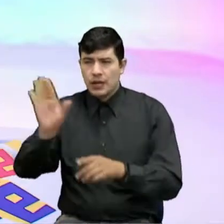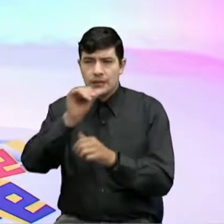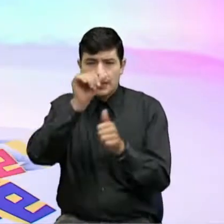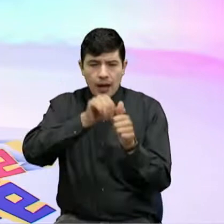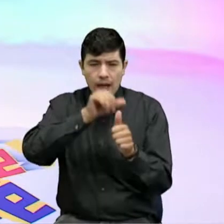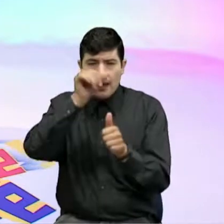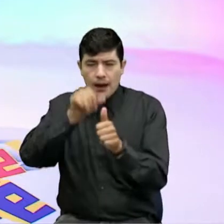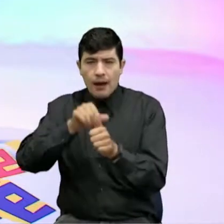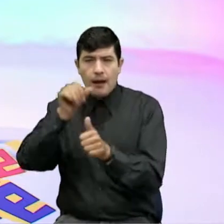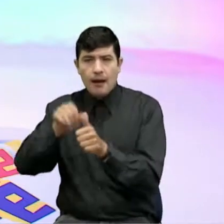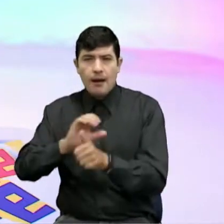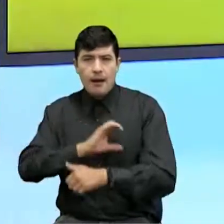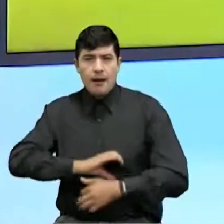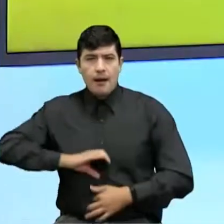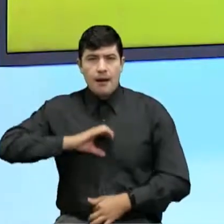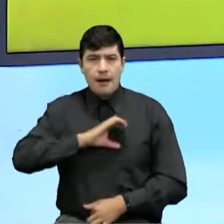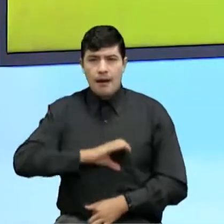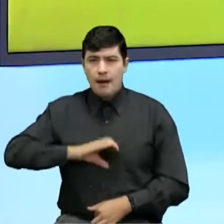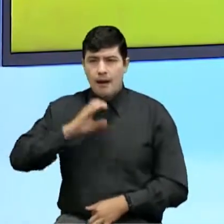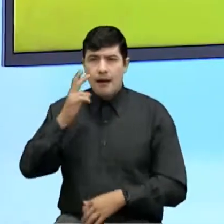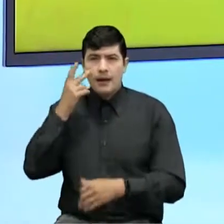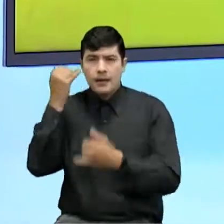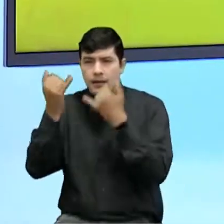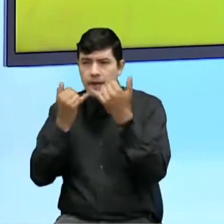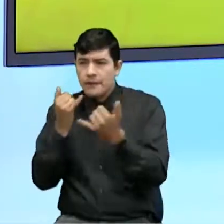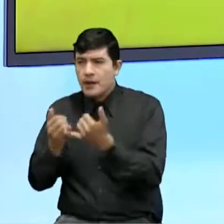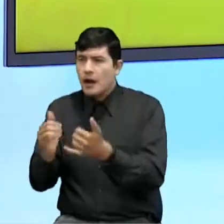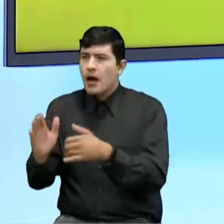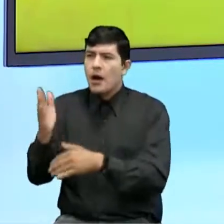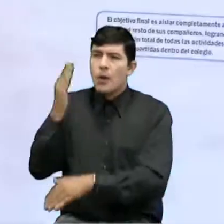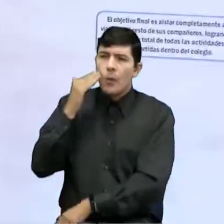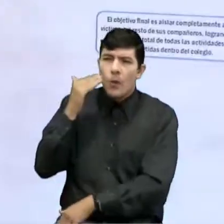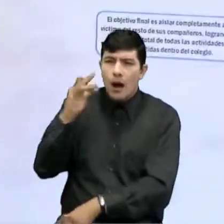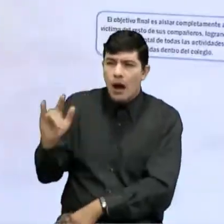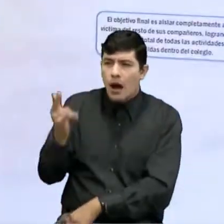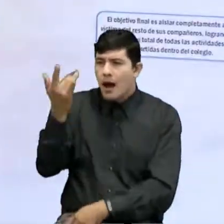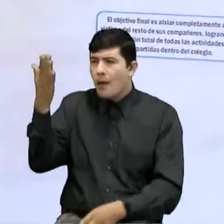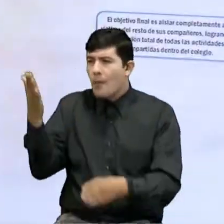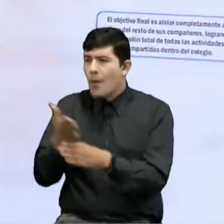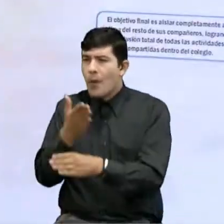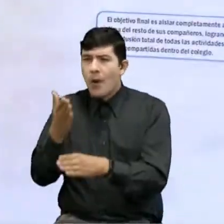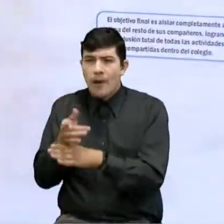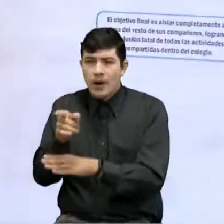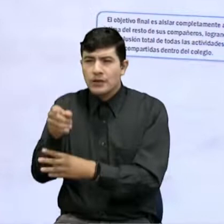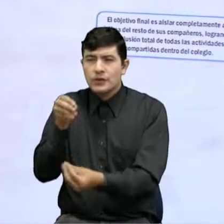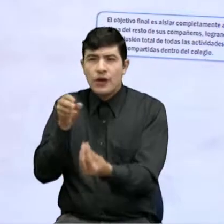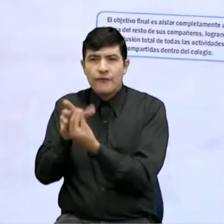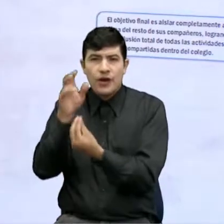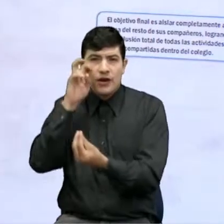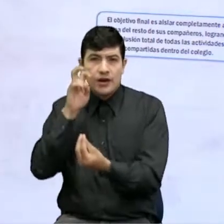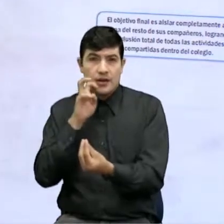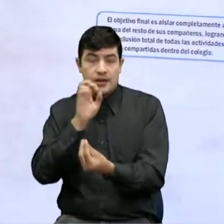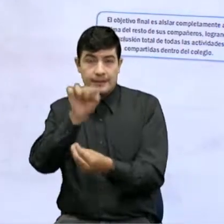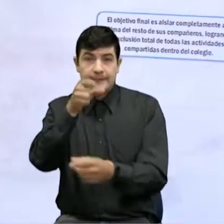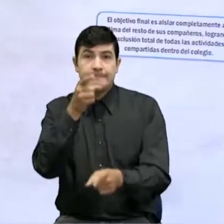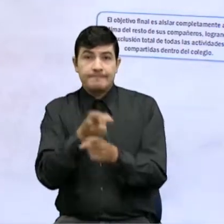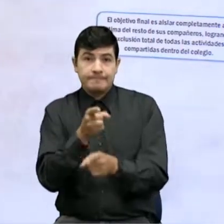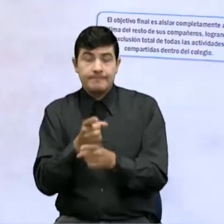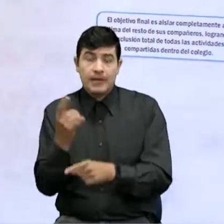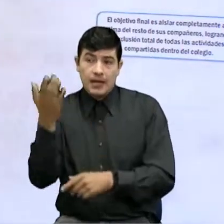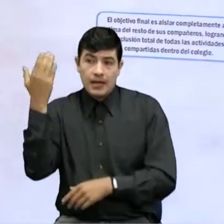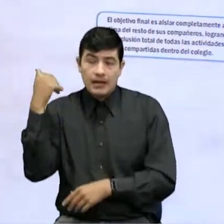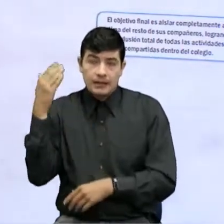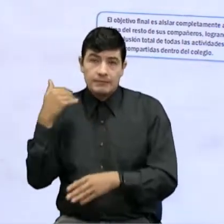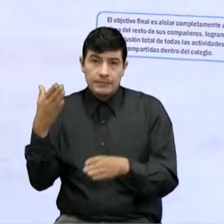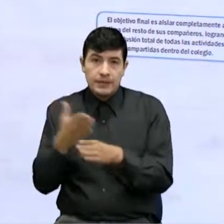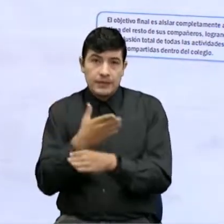característica para que puedan identificar cuándo se presentan casos de acoso escolar, ¿cierto? Claro, porque es una problemática que, pues, a pesar de que este año